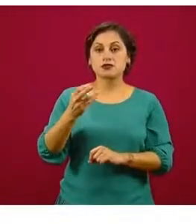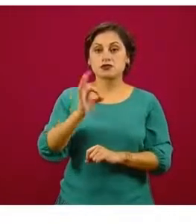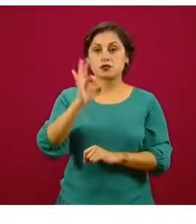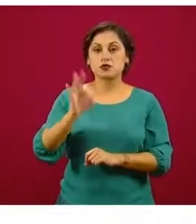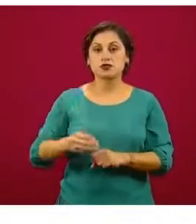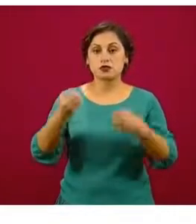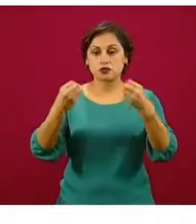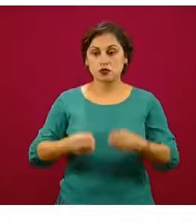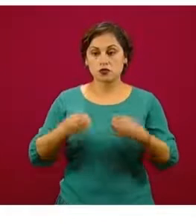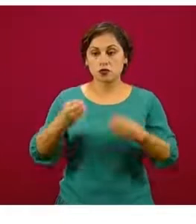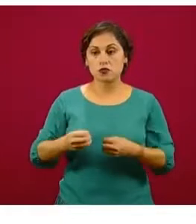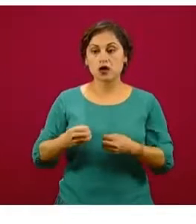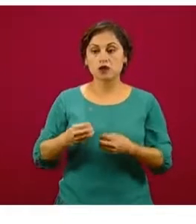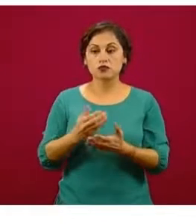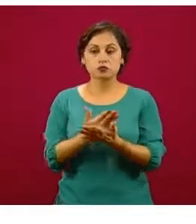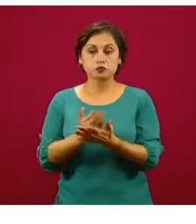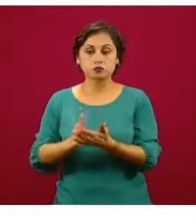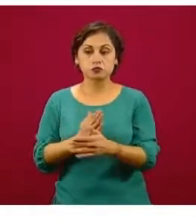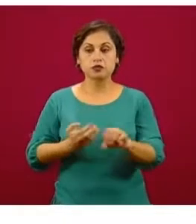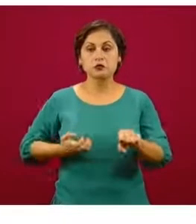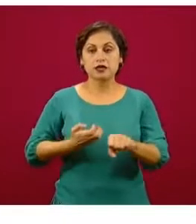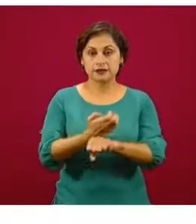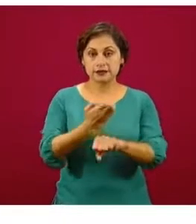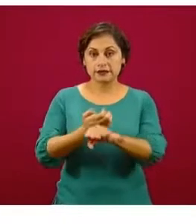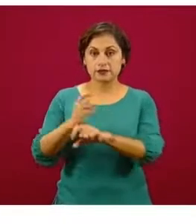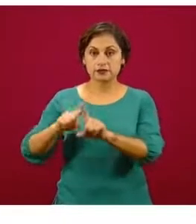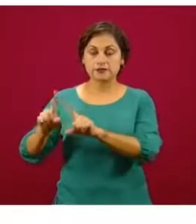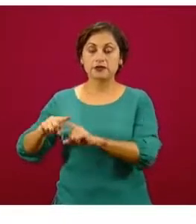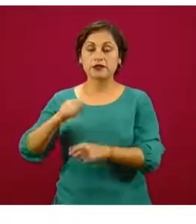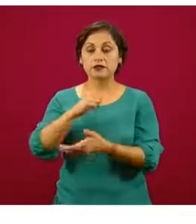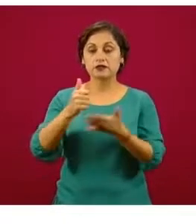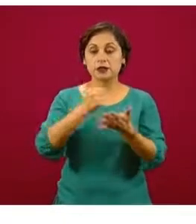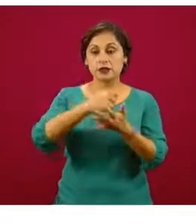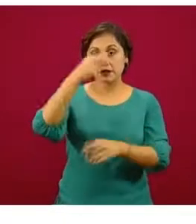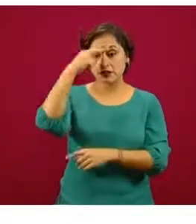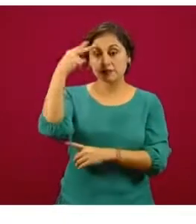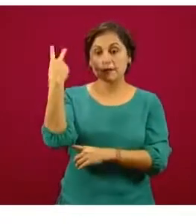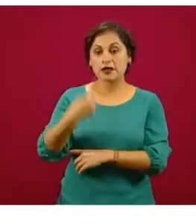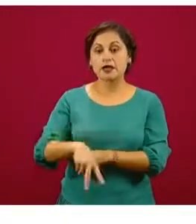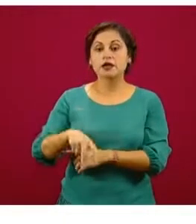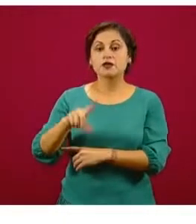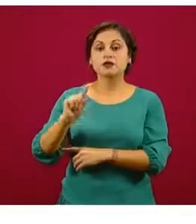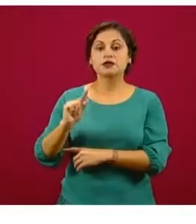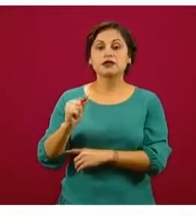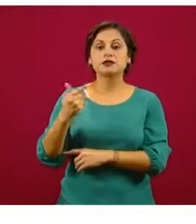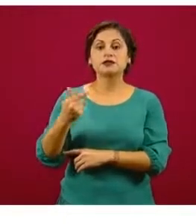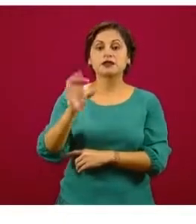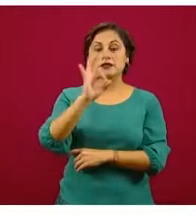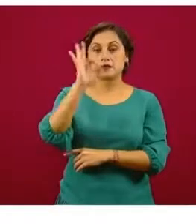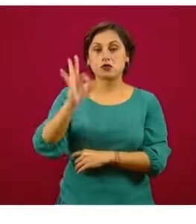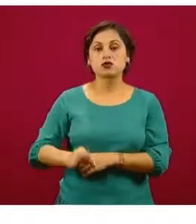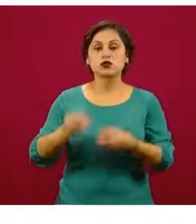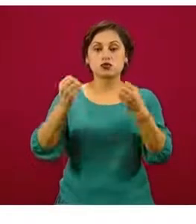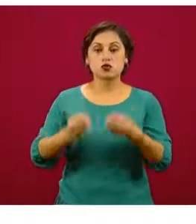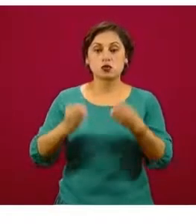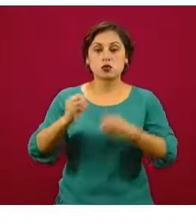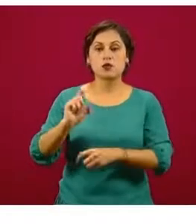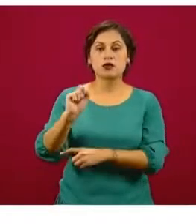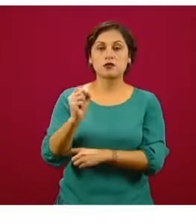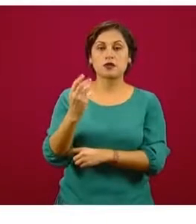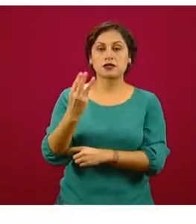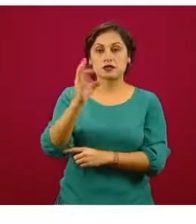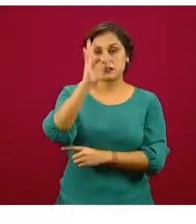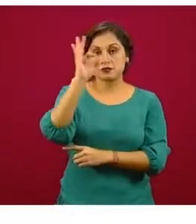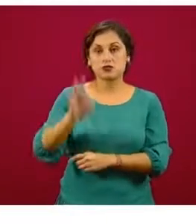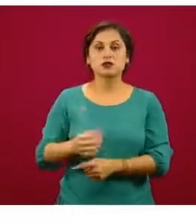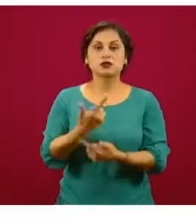por entidad federativa, la Ciudad de México tiene 77% de ocupación de los hospitales COVID y 23%